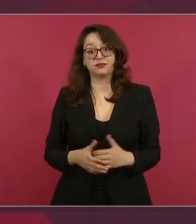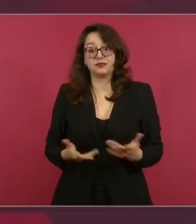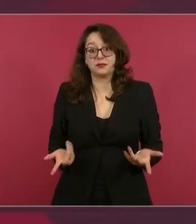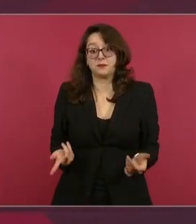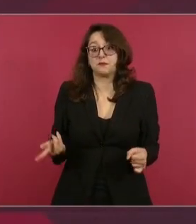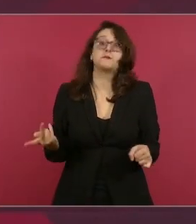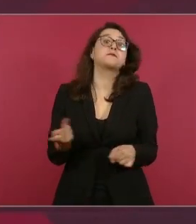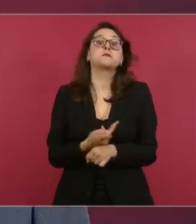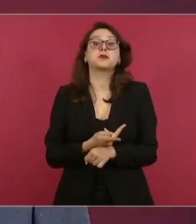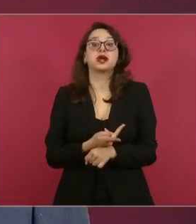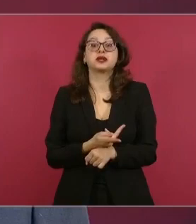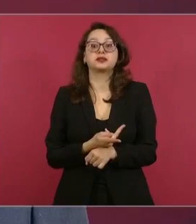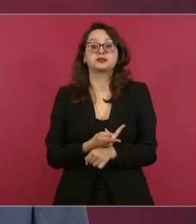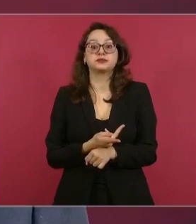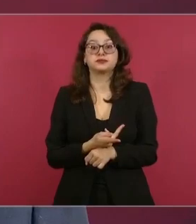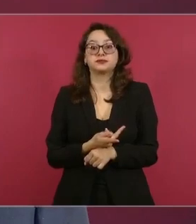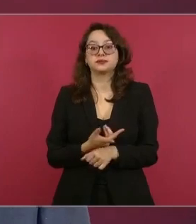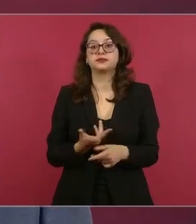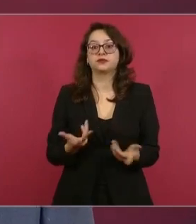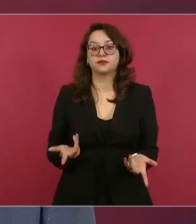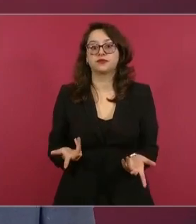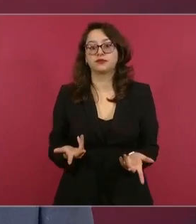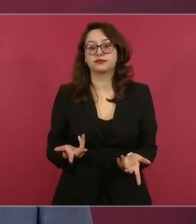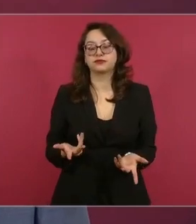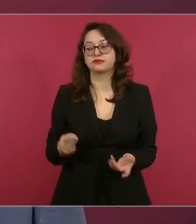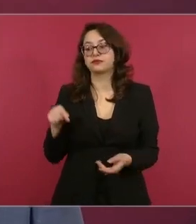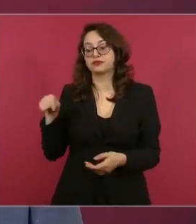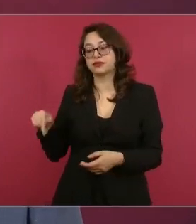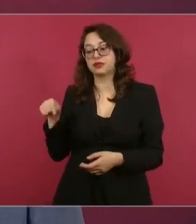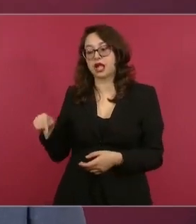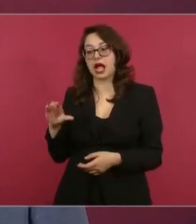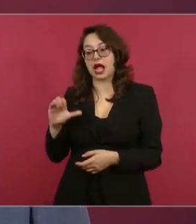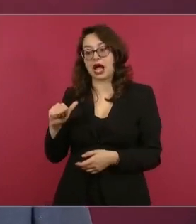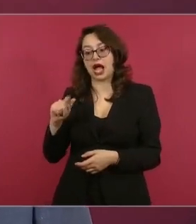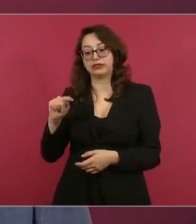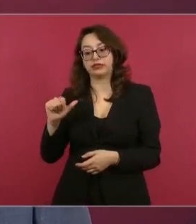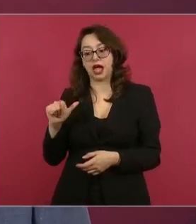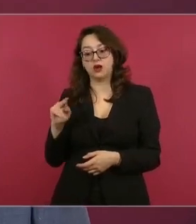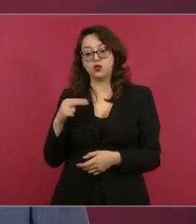de que se va a poder constituir el nuevo gobierno